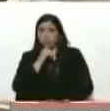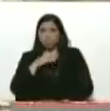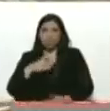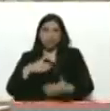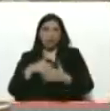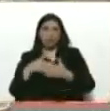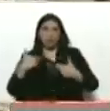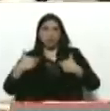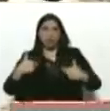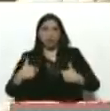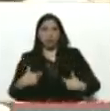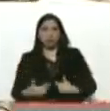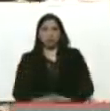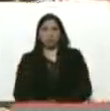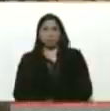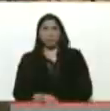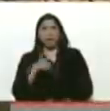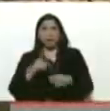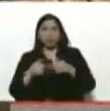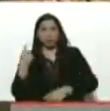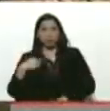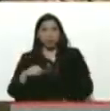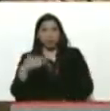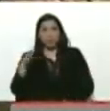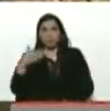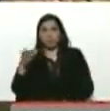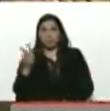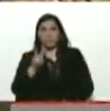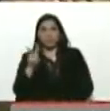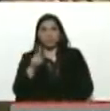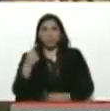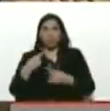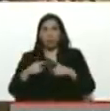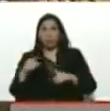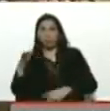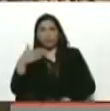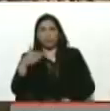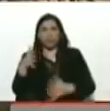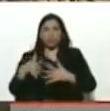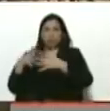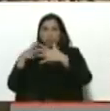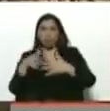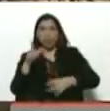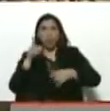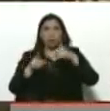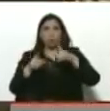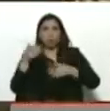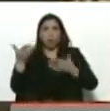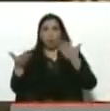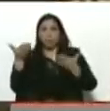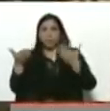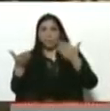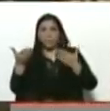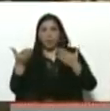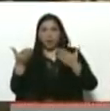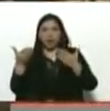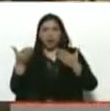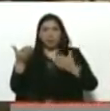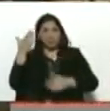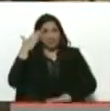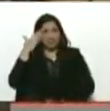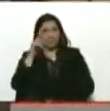antibalas, algunos tenían la bandera de Venezuela, uno la bandera gringa, algunos ambas, para que sepan para quién trabajaban,